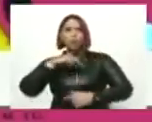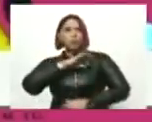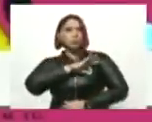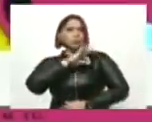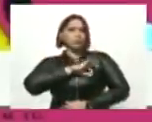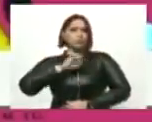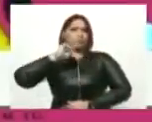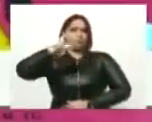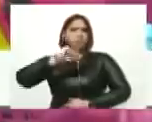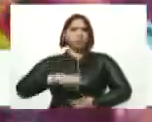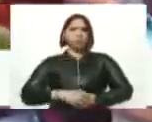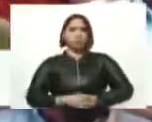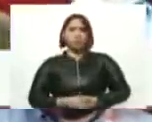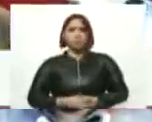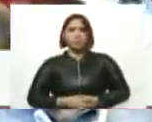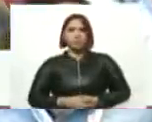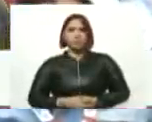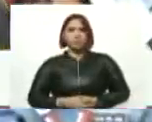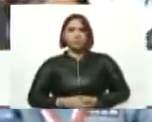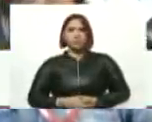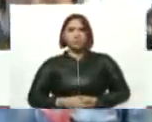socialismo.